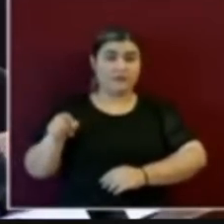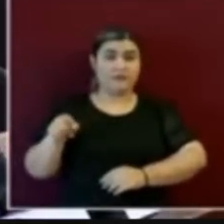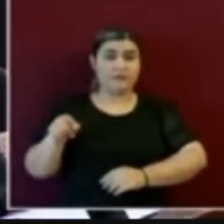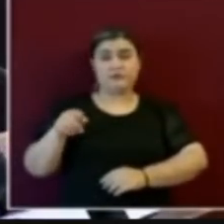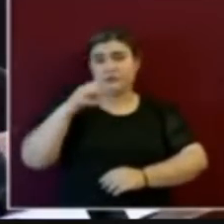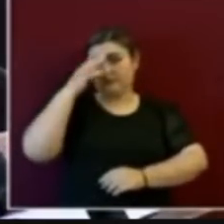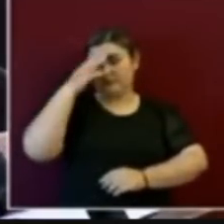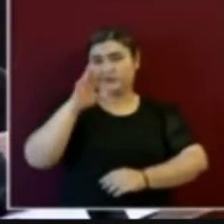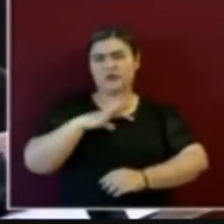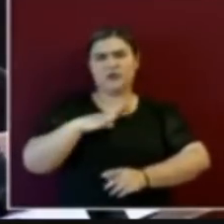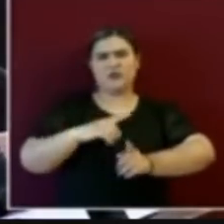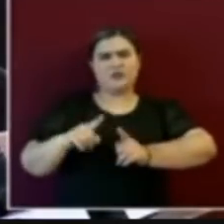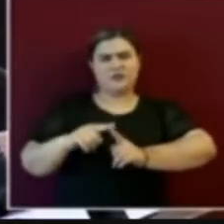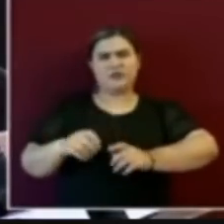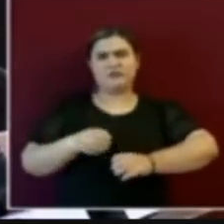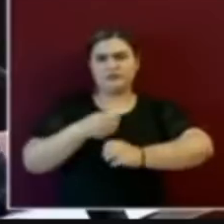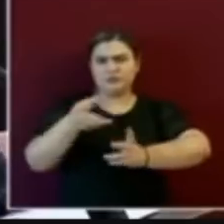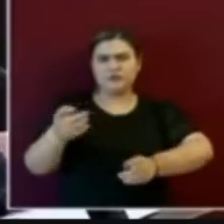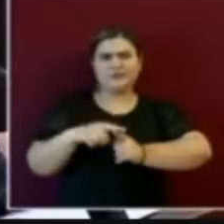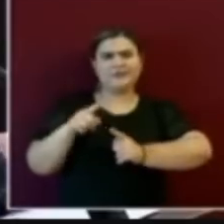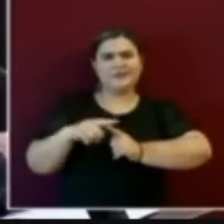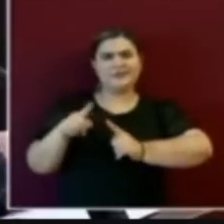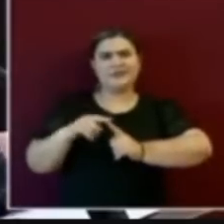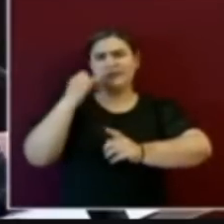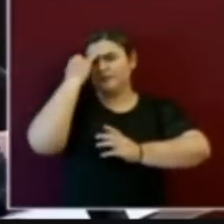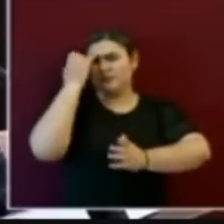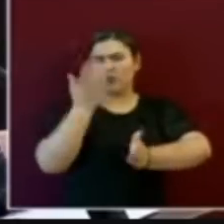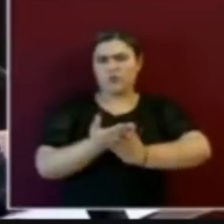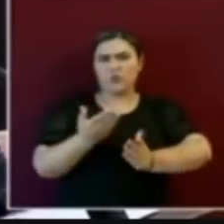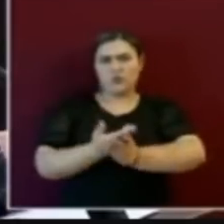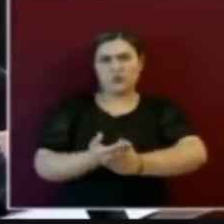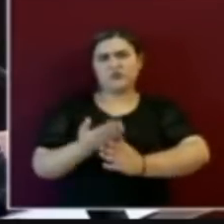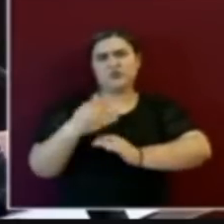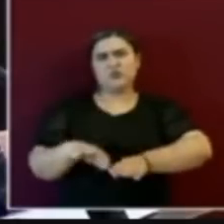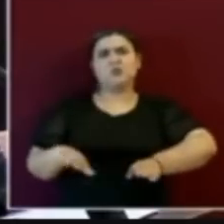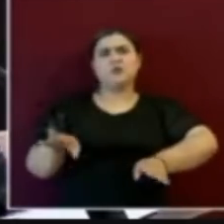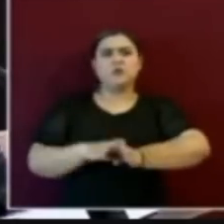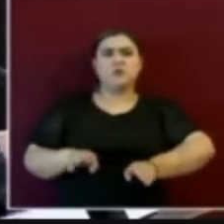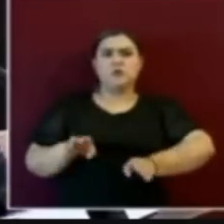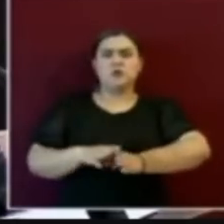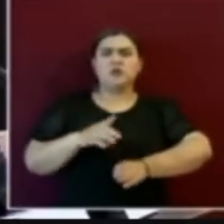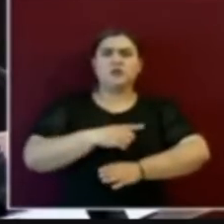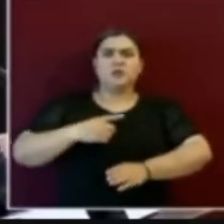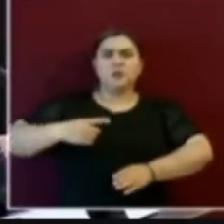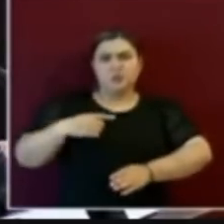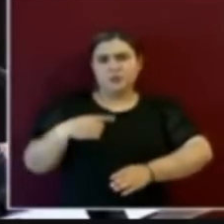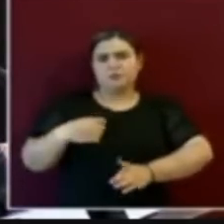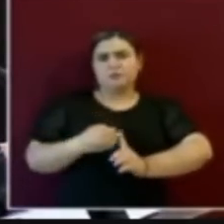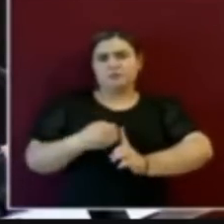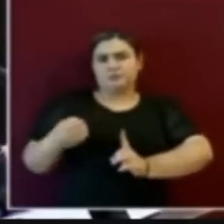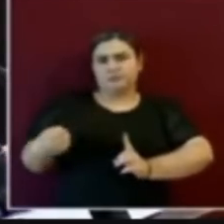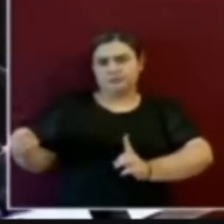se recogieron, se expusieron diversas propuestas sobre cómo debería de conducirse